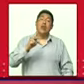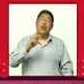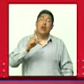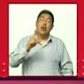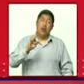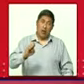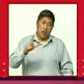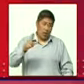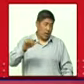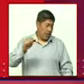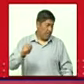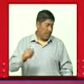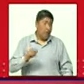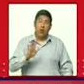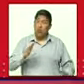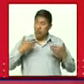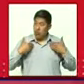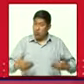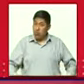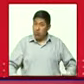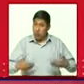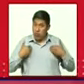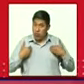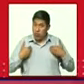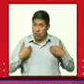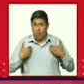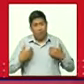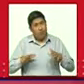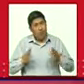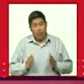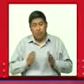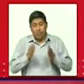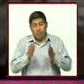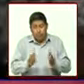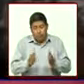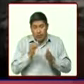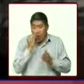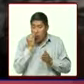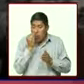Lo cierto es que en este momento su cuerpo está siendo velado.